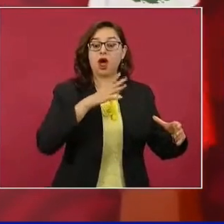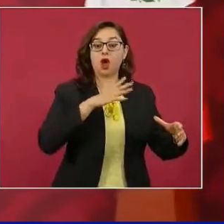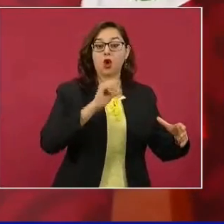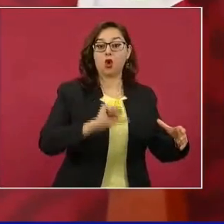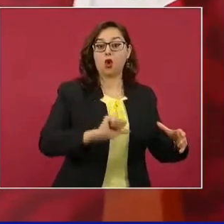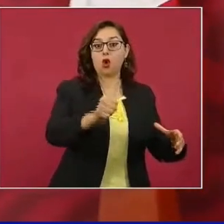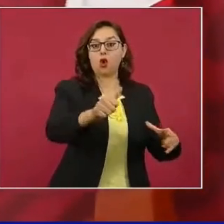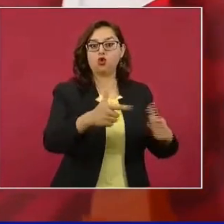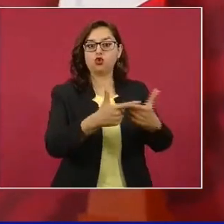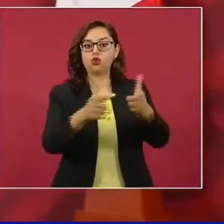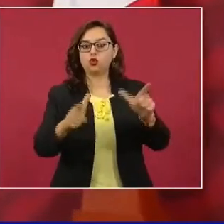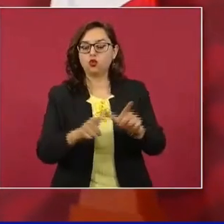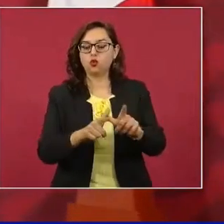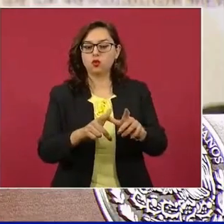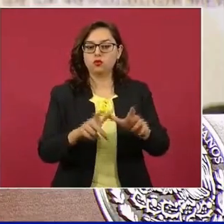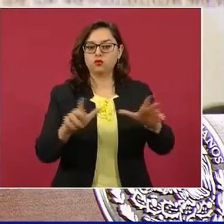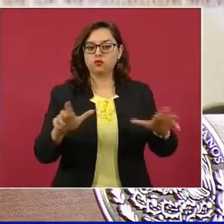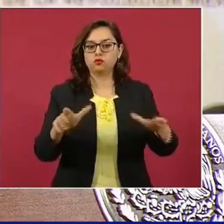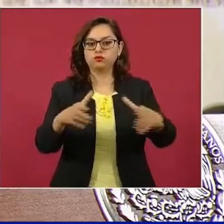que no es por eso,